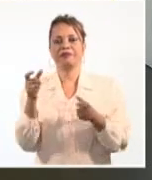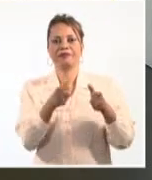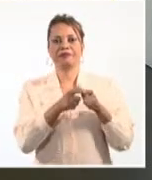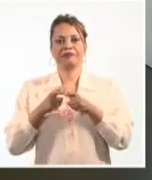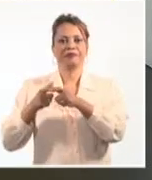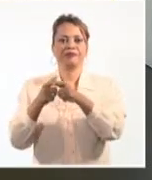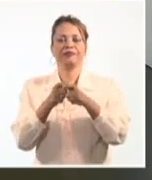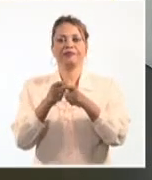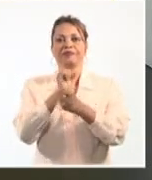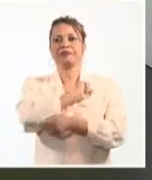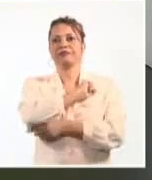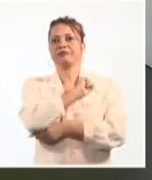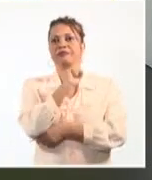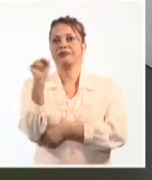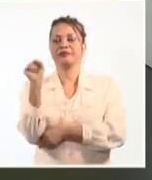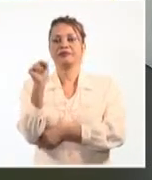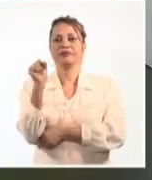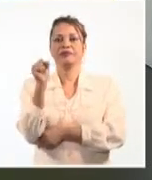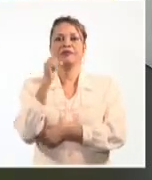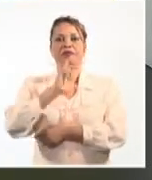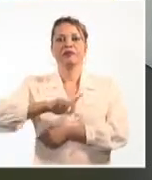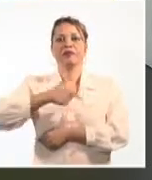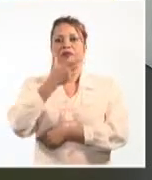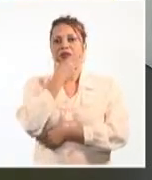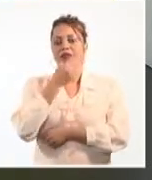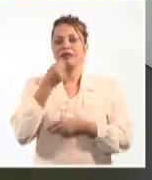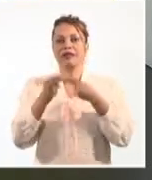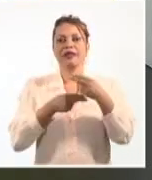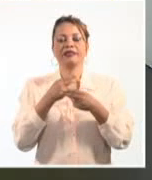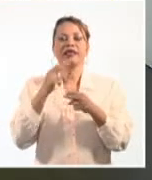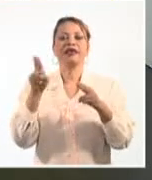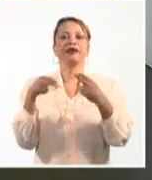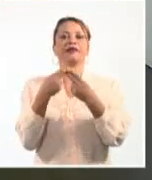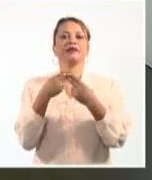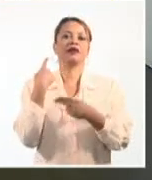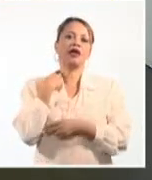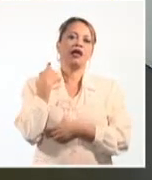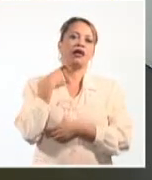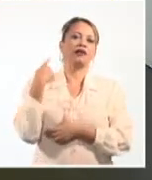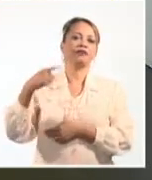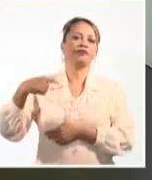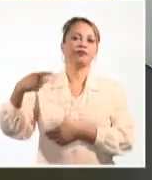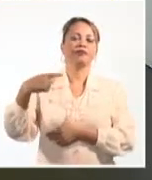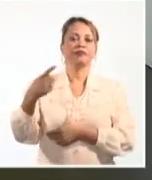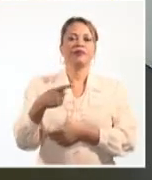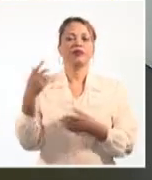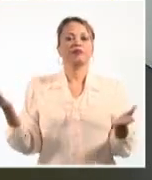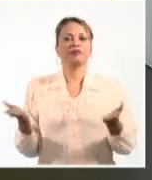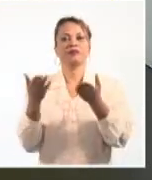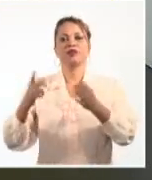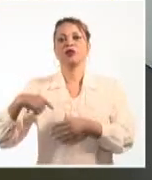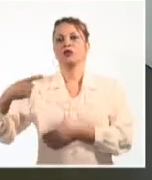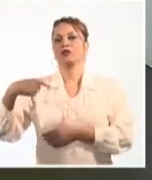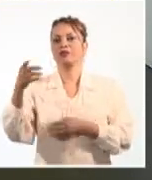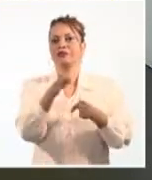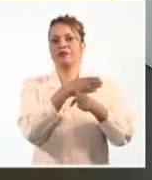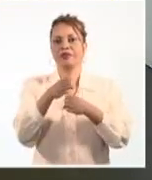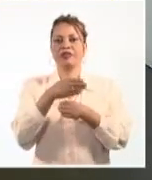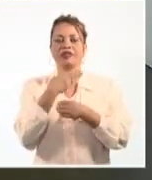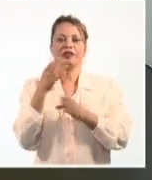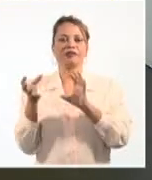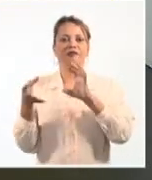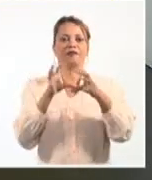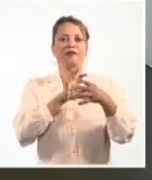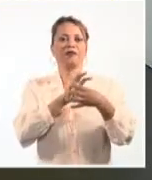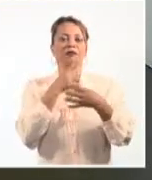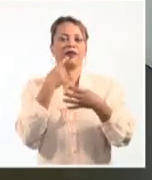vanguardia del arte joven en Cuba realiza este evento cada año para promover la creación de las nuevas generaciones en diversas manifestaciones a